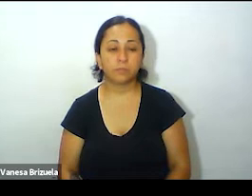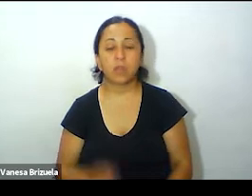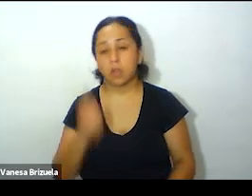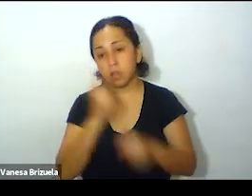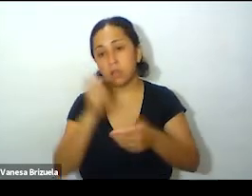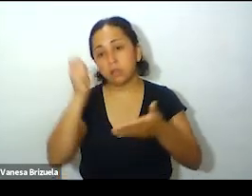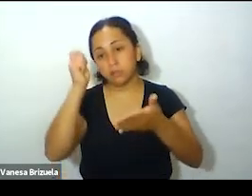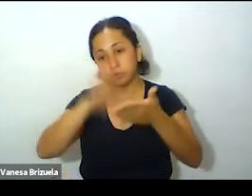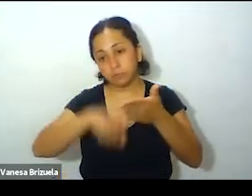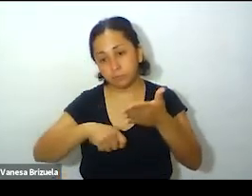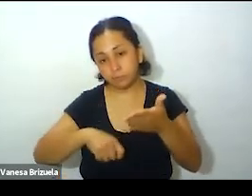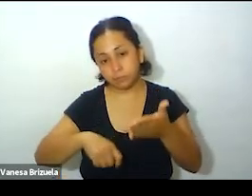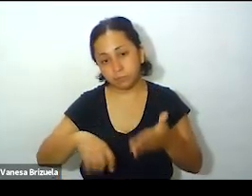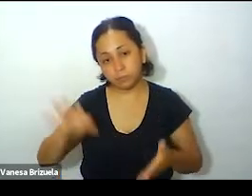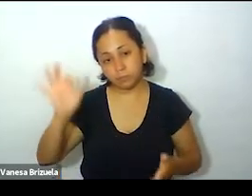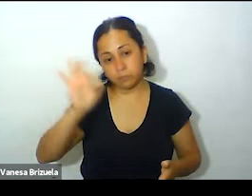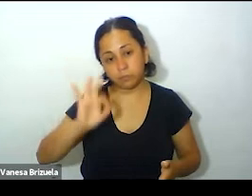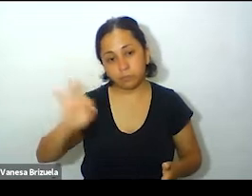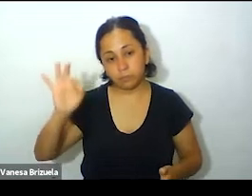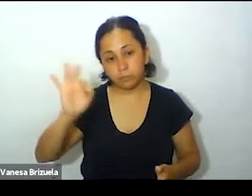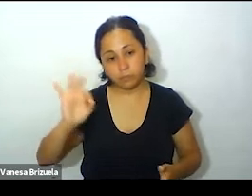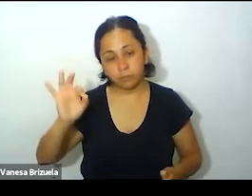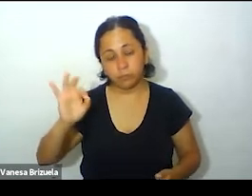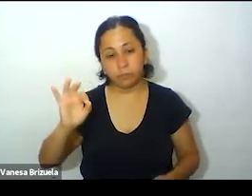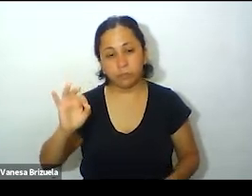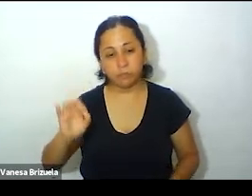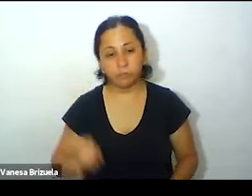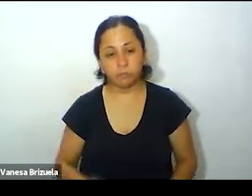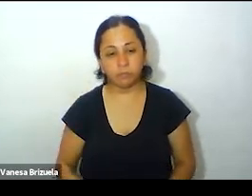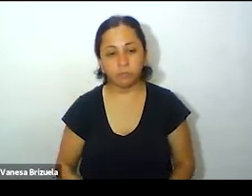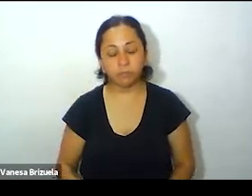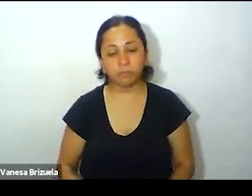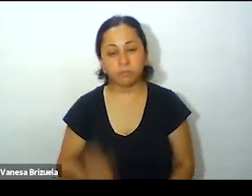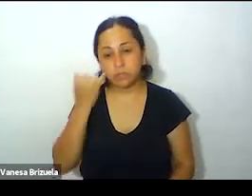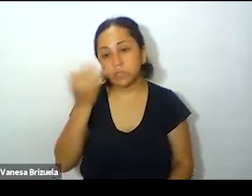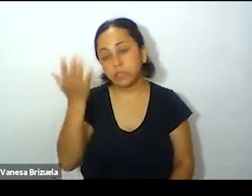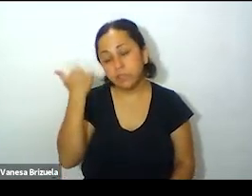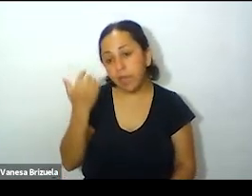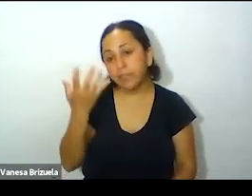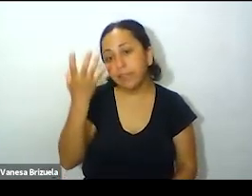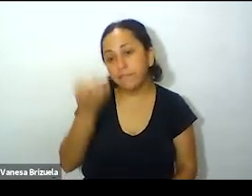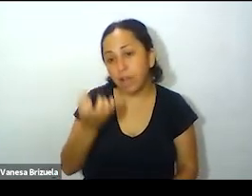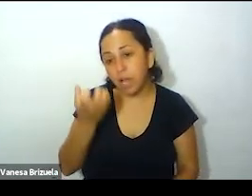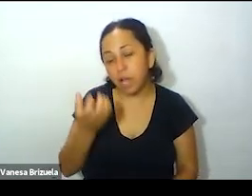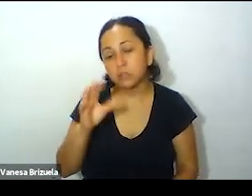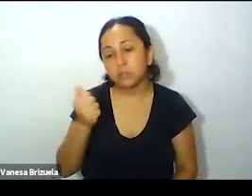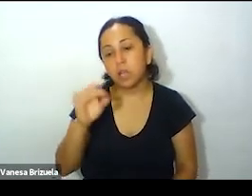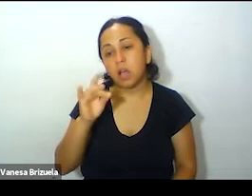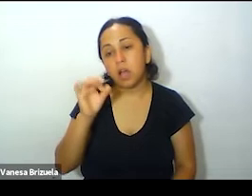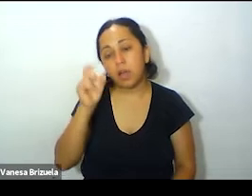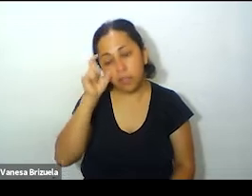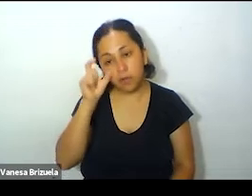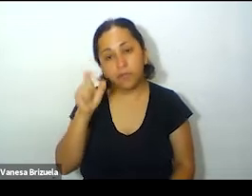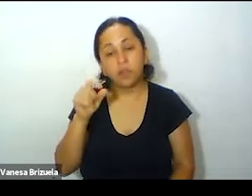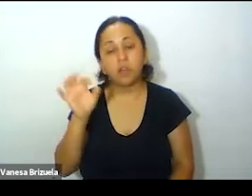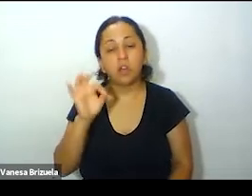registrarse o con el ID de Adobe si ya se han bajado alguna vez algún programa de Adobe o